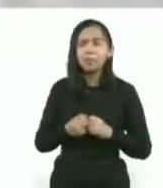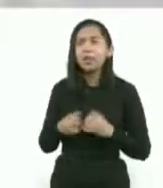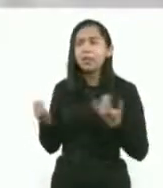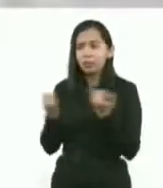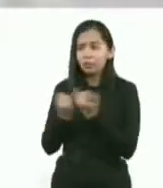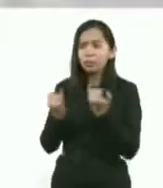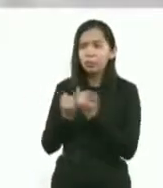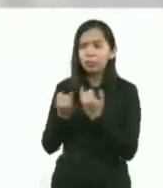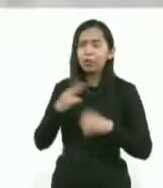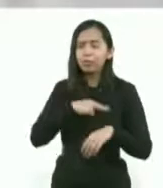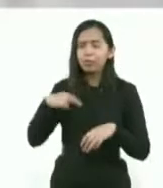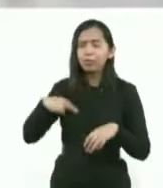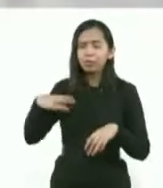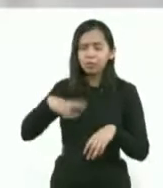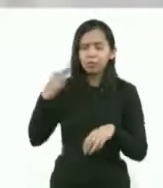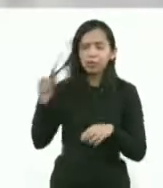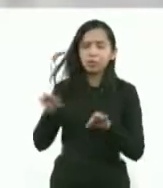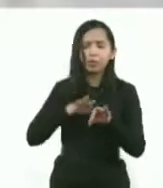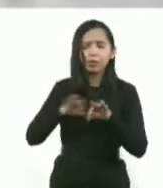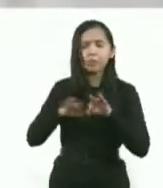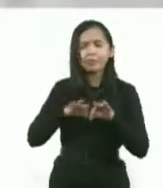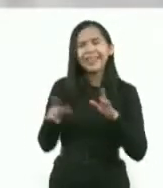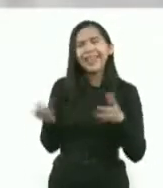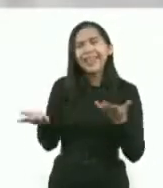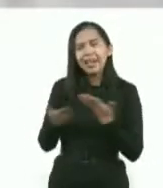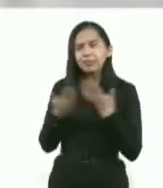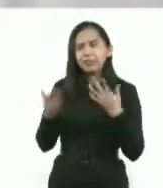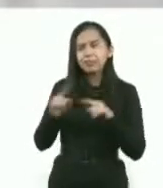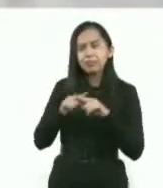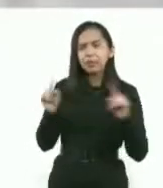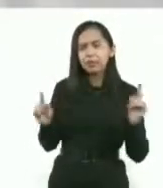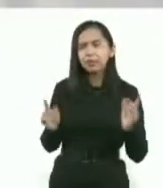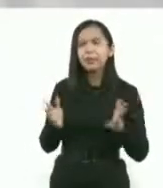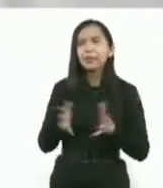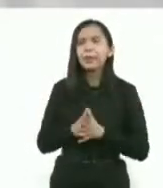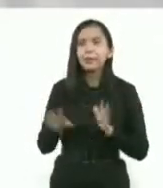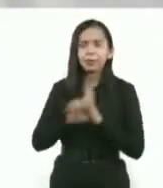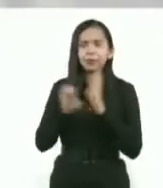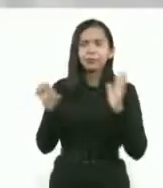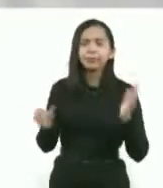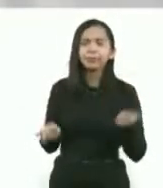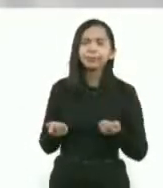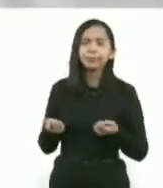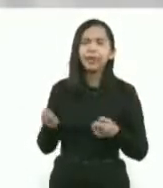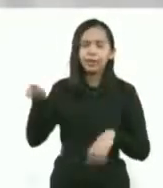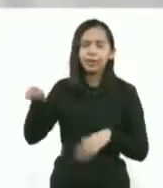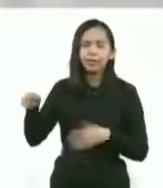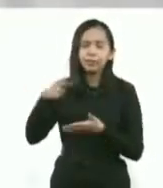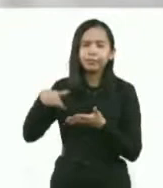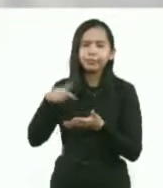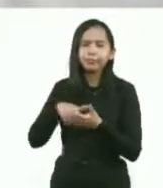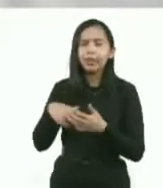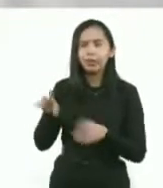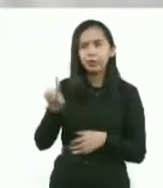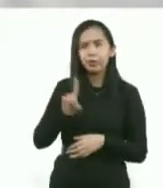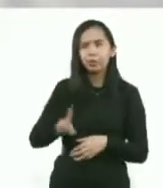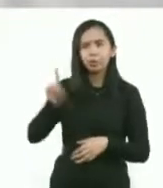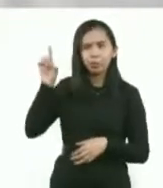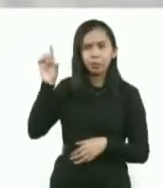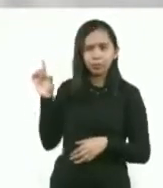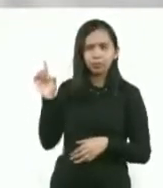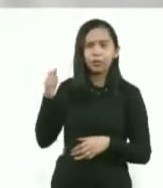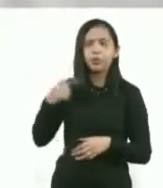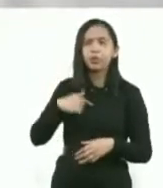está trabajando. Es distinto. Ahí, por ejemplo, se los comento, el domingo que fui a